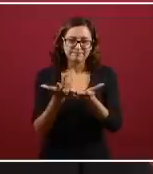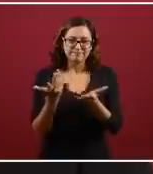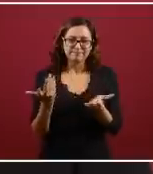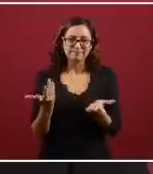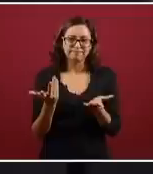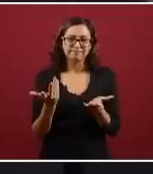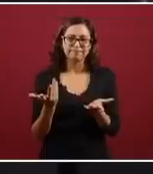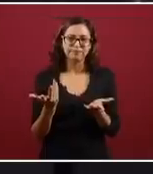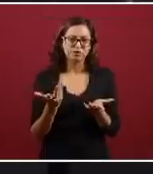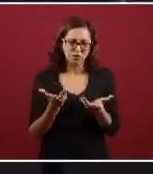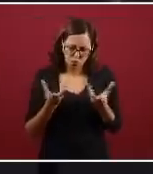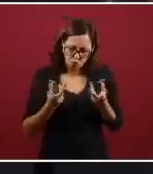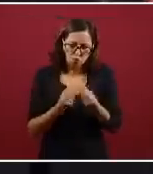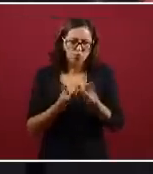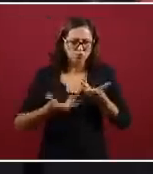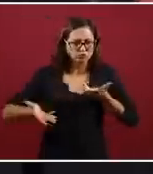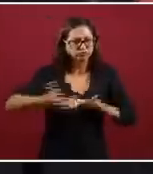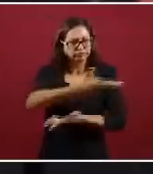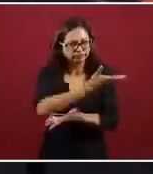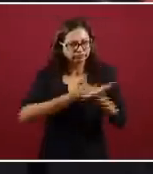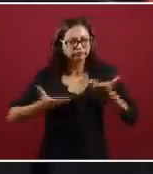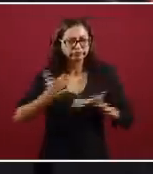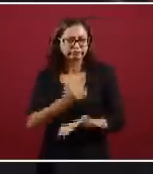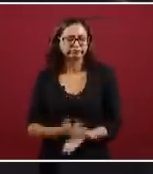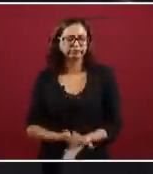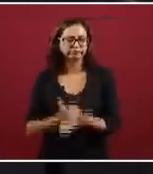o que nos ayudemos mutuamente.